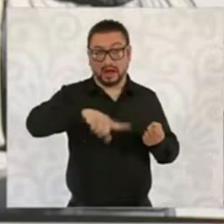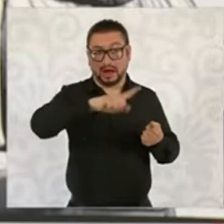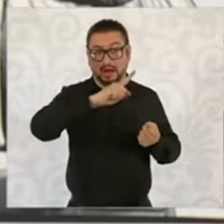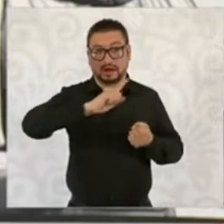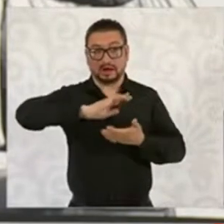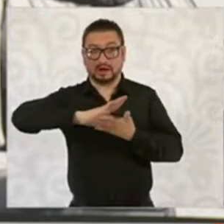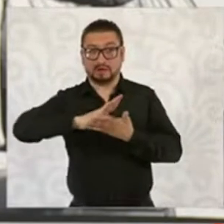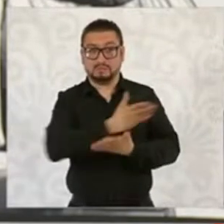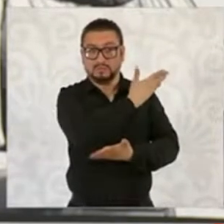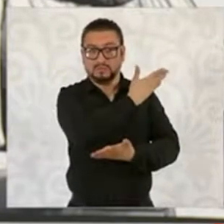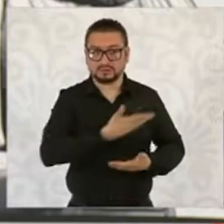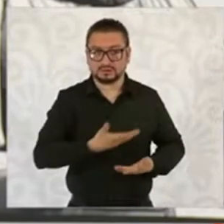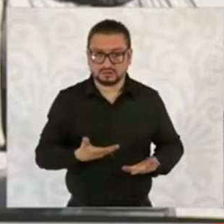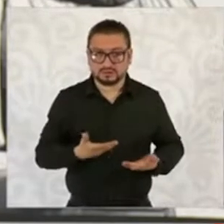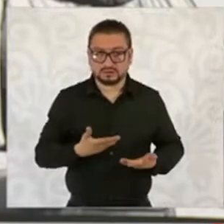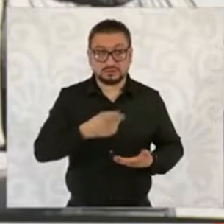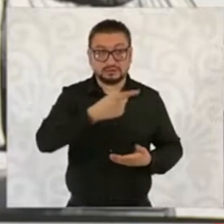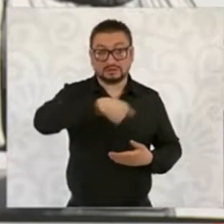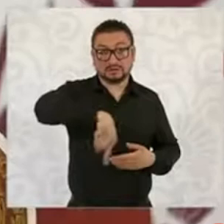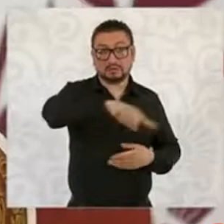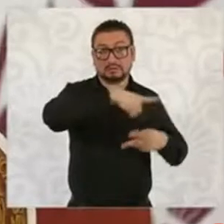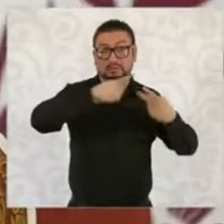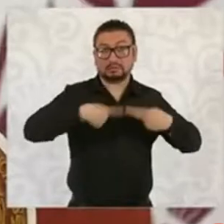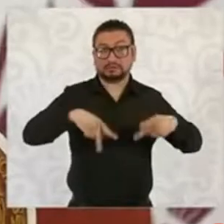aparte y perdieron